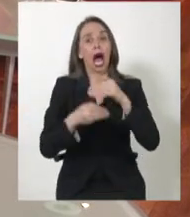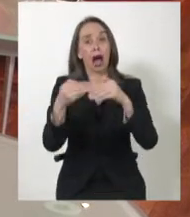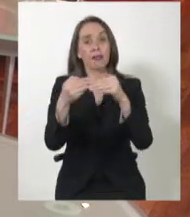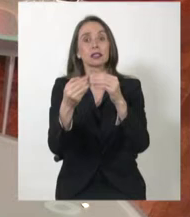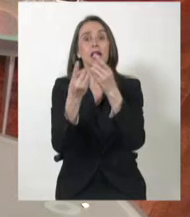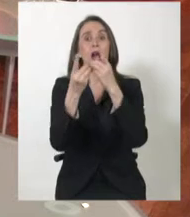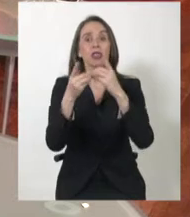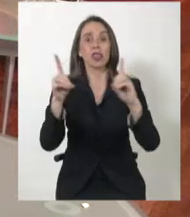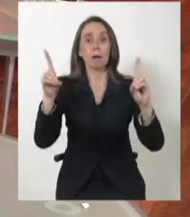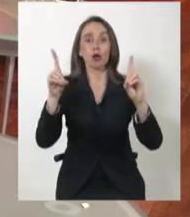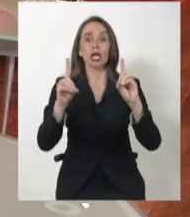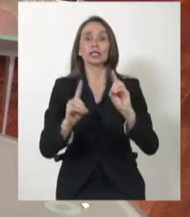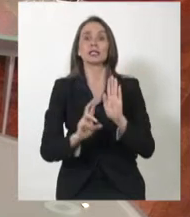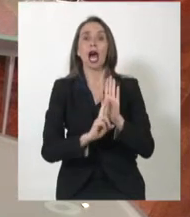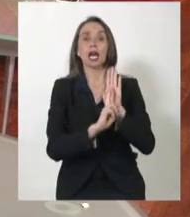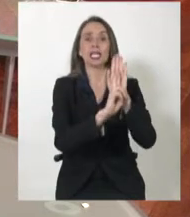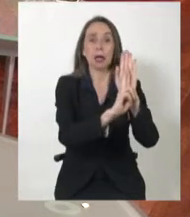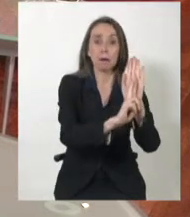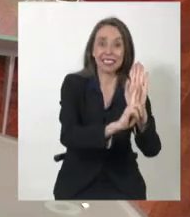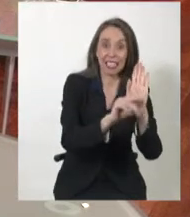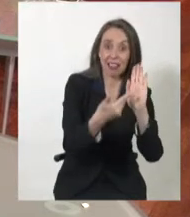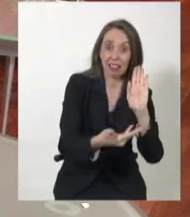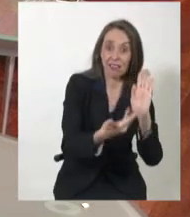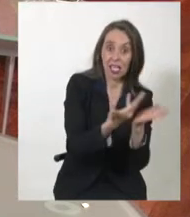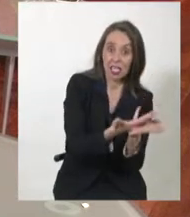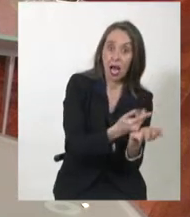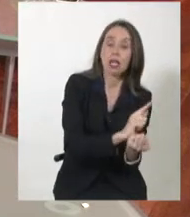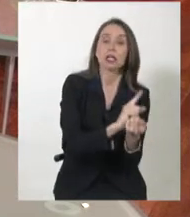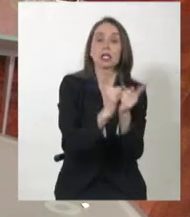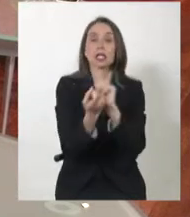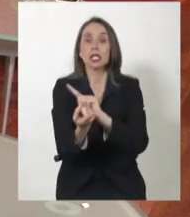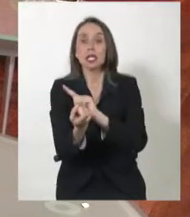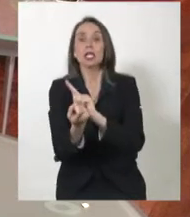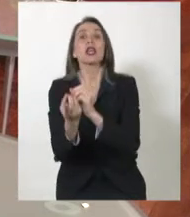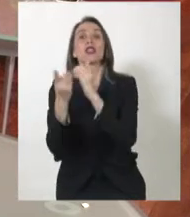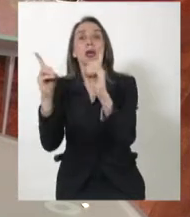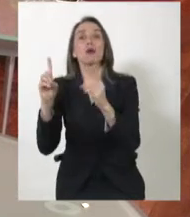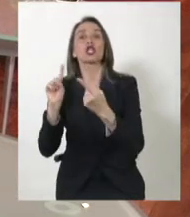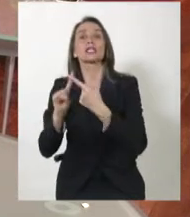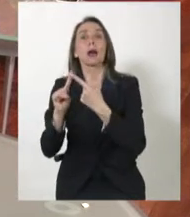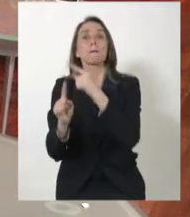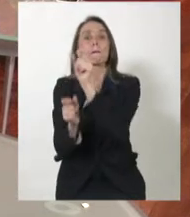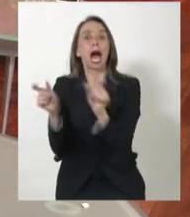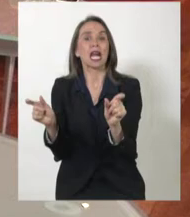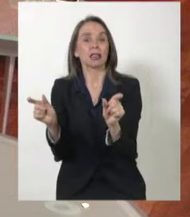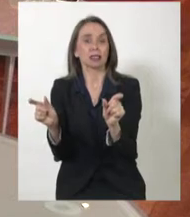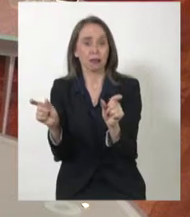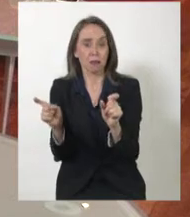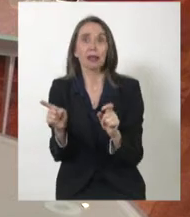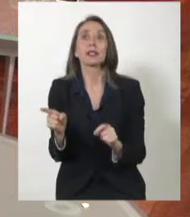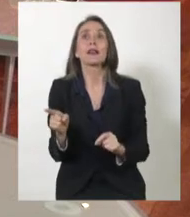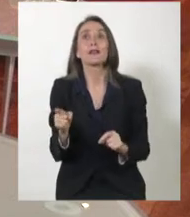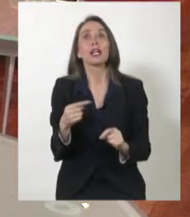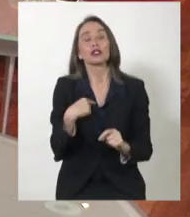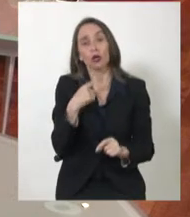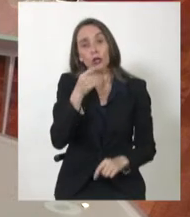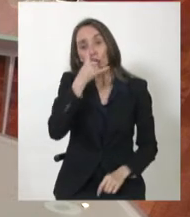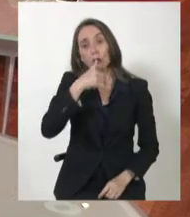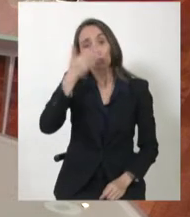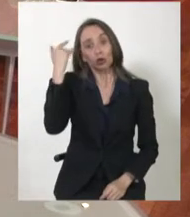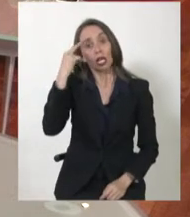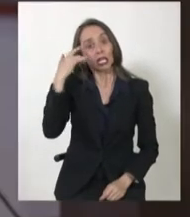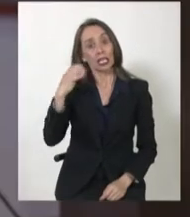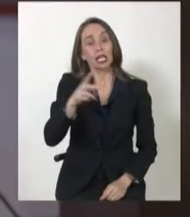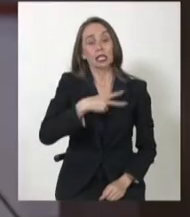democracia representativa a una democracia participativa. He escrito algunas cosas sobre ello y hace tiempo que considero que